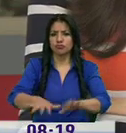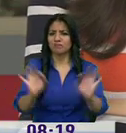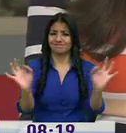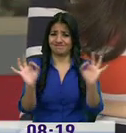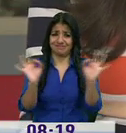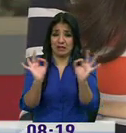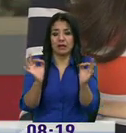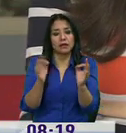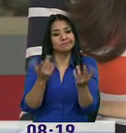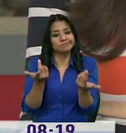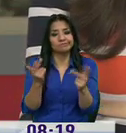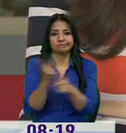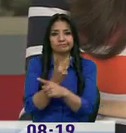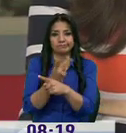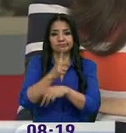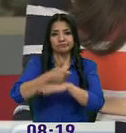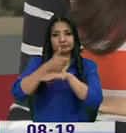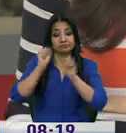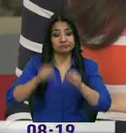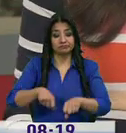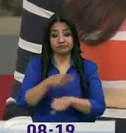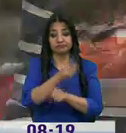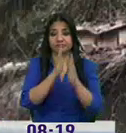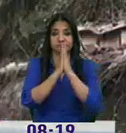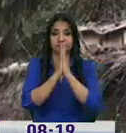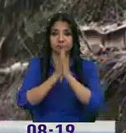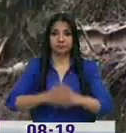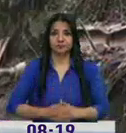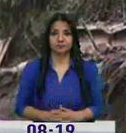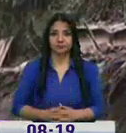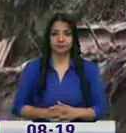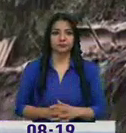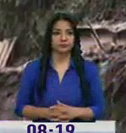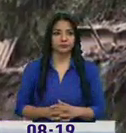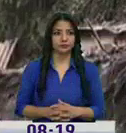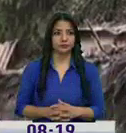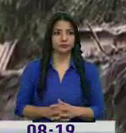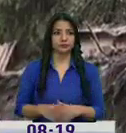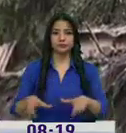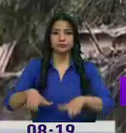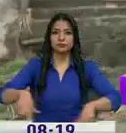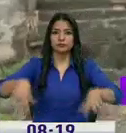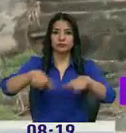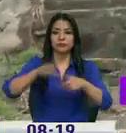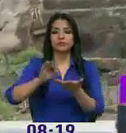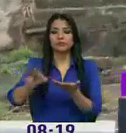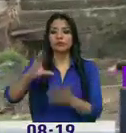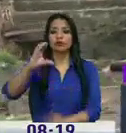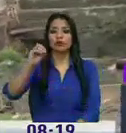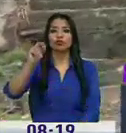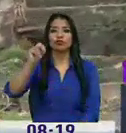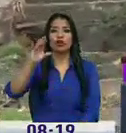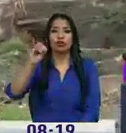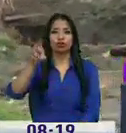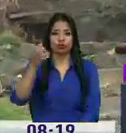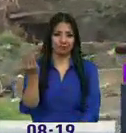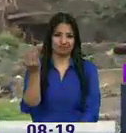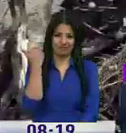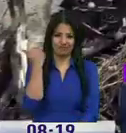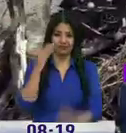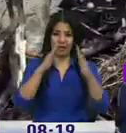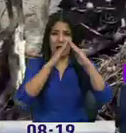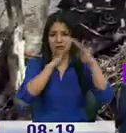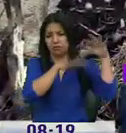servidas no son atendidas por las autoridades. En Santa Teresita de Conocoto, después de sucedido el deslave que dejó tres